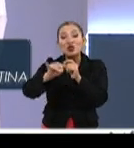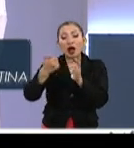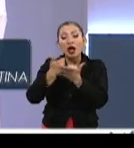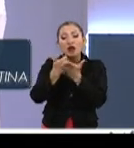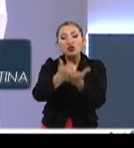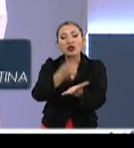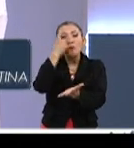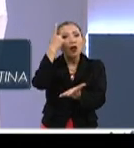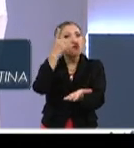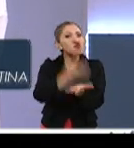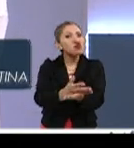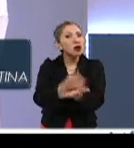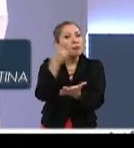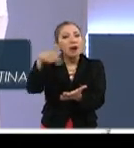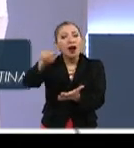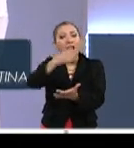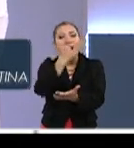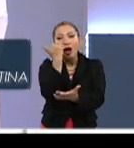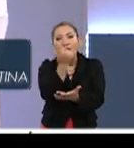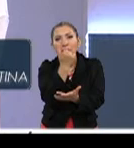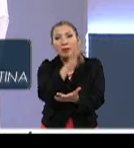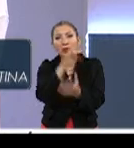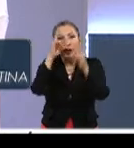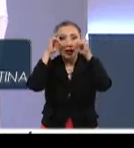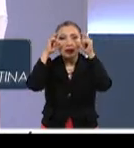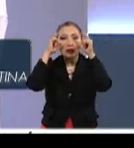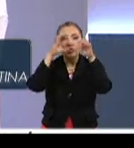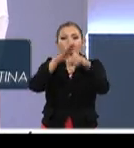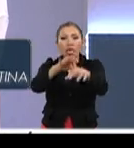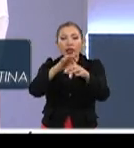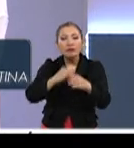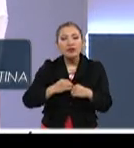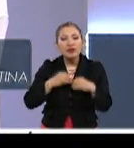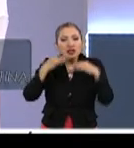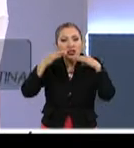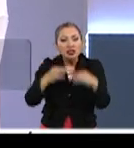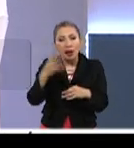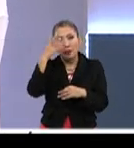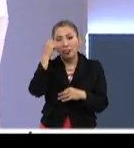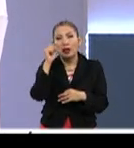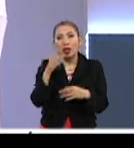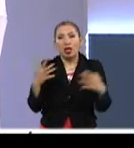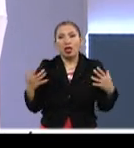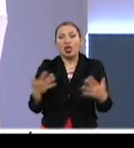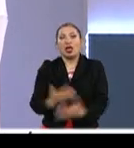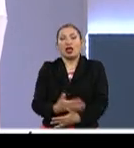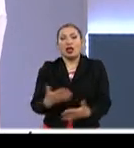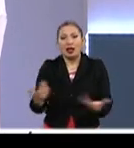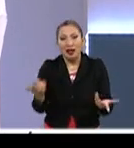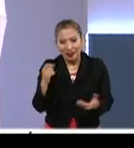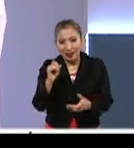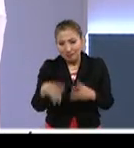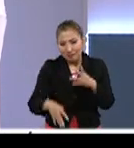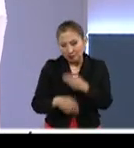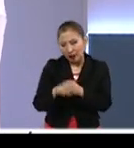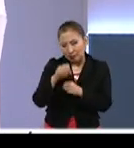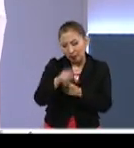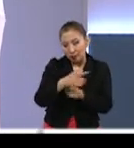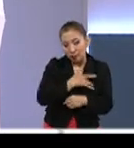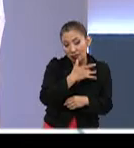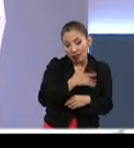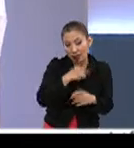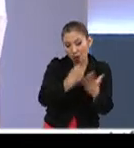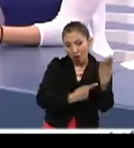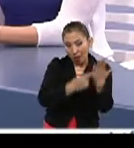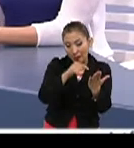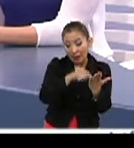vehículo único para que los estudiantes puedan vivir esta situación y aprender de ella, ¿no? Parte adicional de lo que nos emociona muchísimo